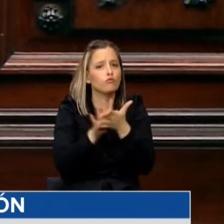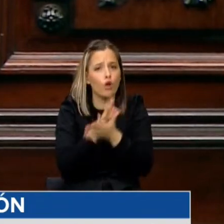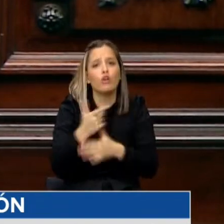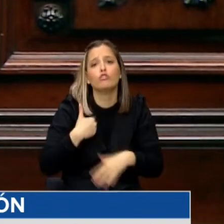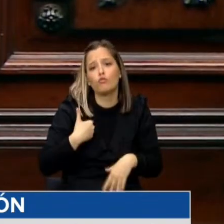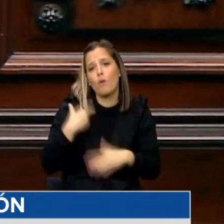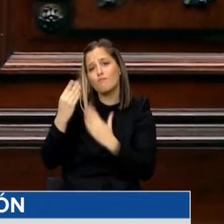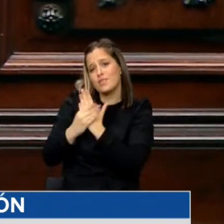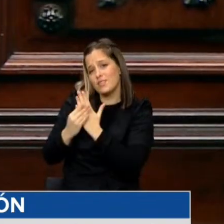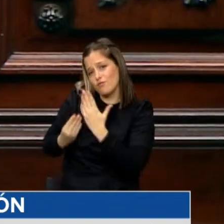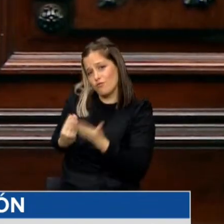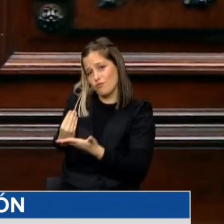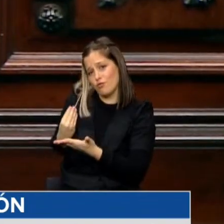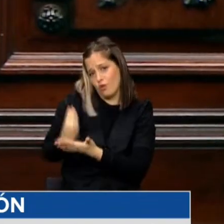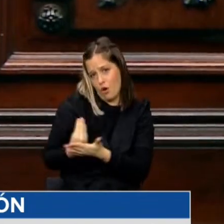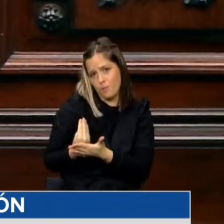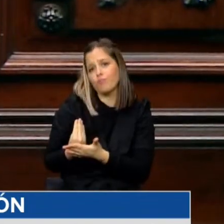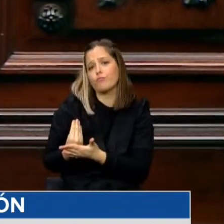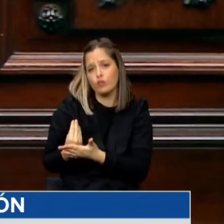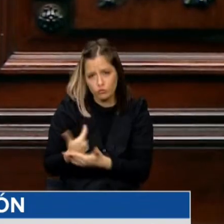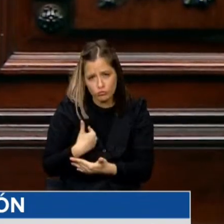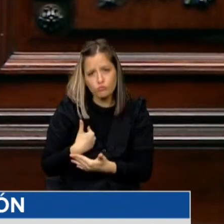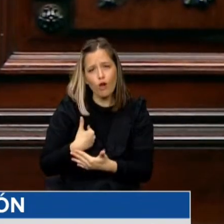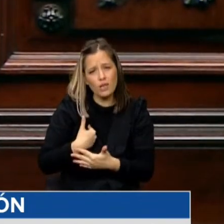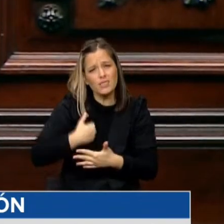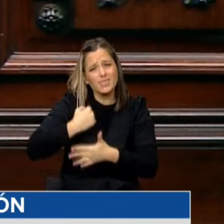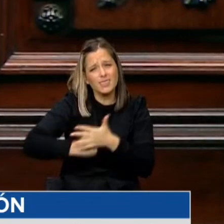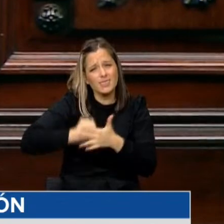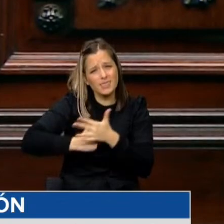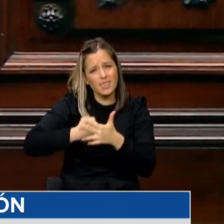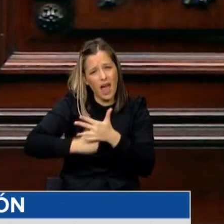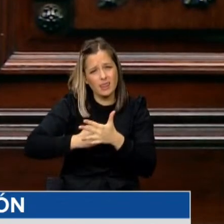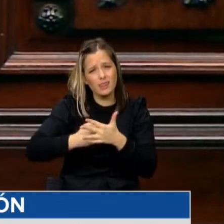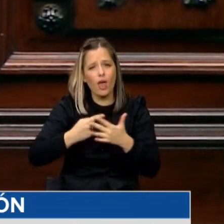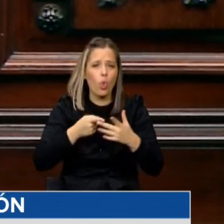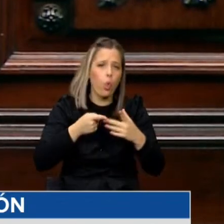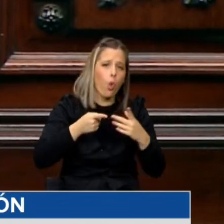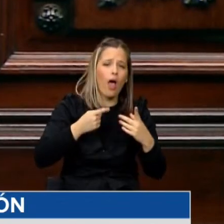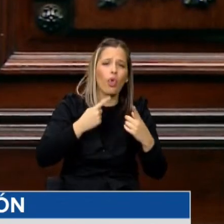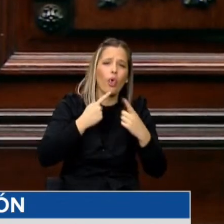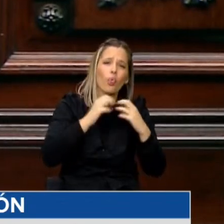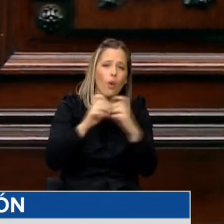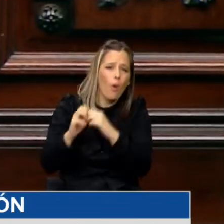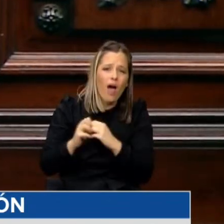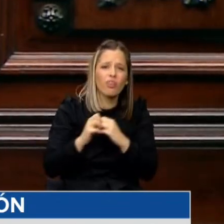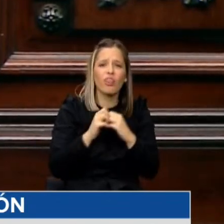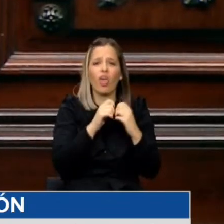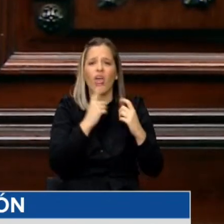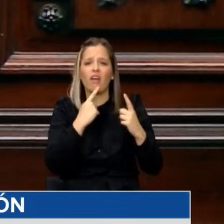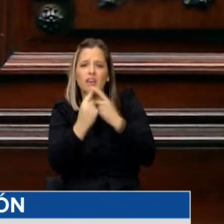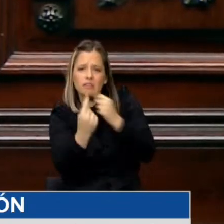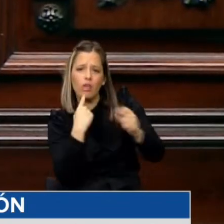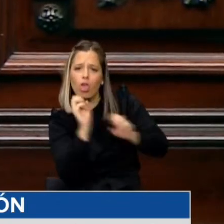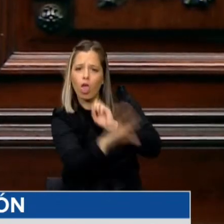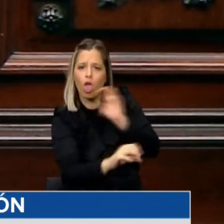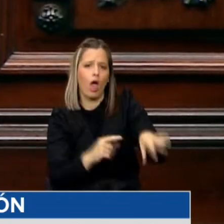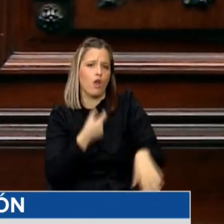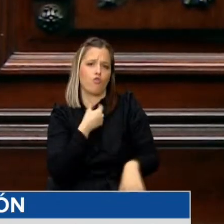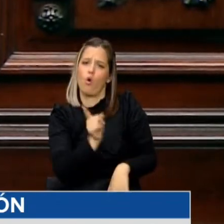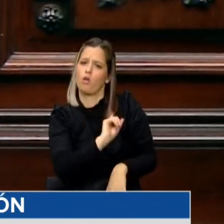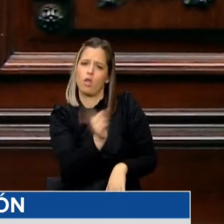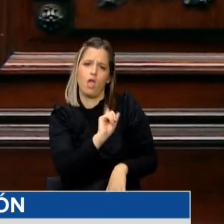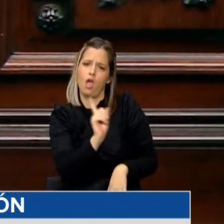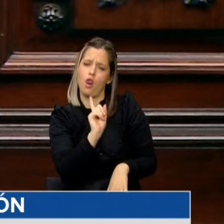gabinete intenté de no mezclarme en ningún tipo de debate ni de crítica, porque creo que es lo peor que podemos hacer pensando en ese